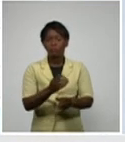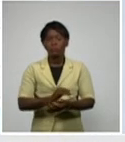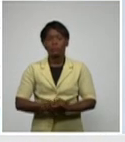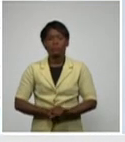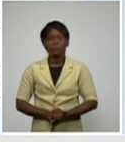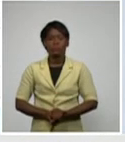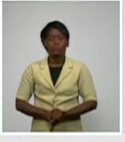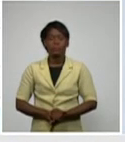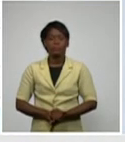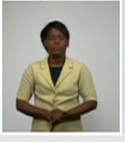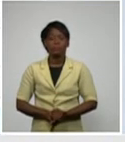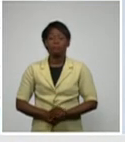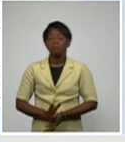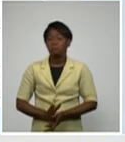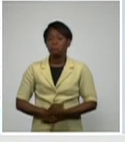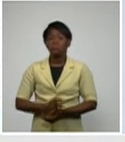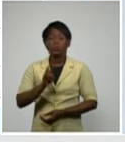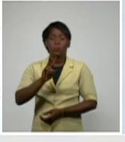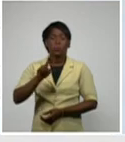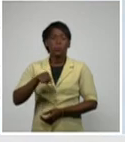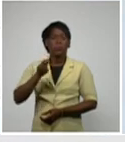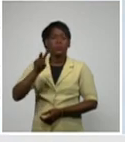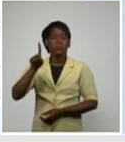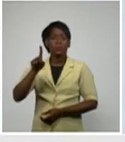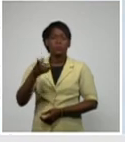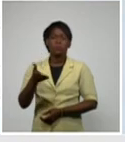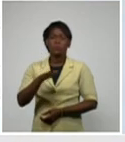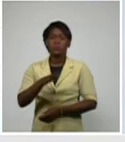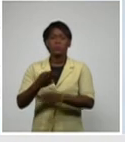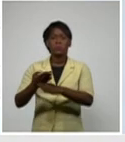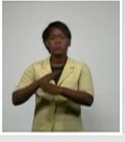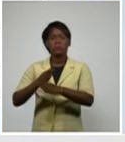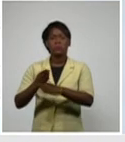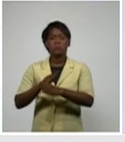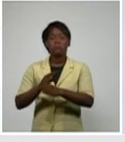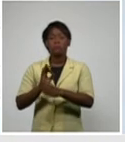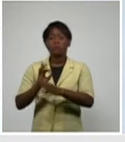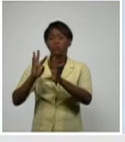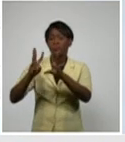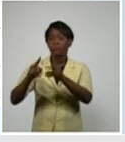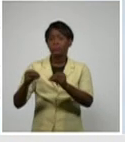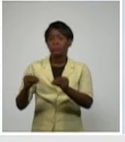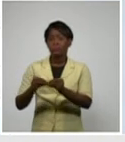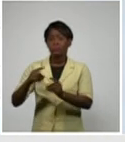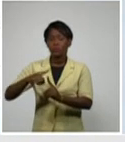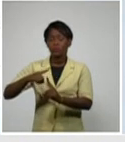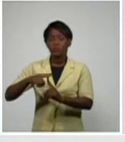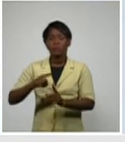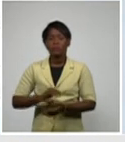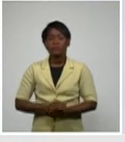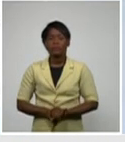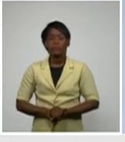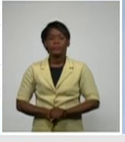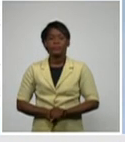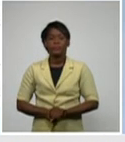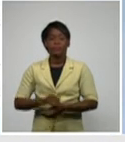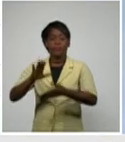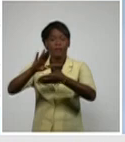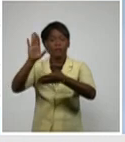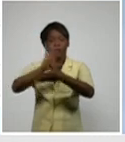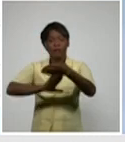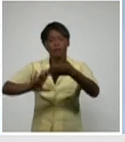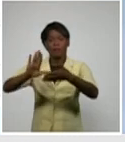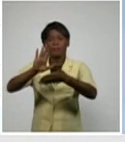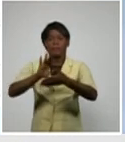de 2,21, que es similar al día de ayer y que ya lo habíamos expresado. La región de las Américas